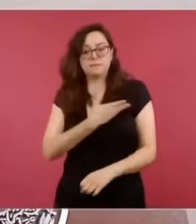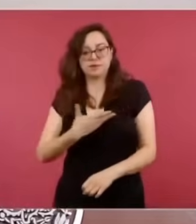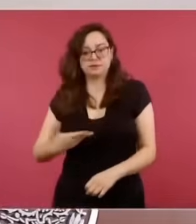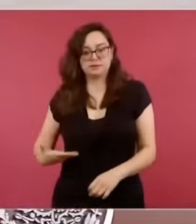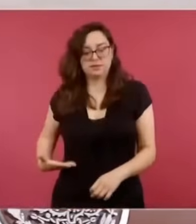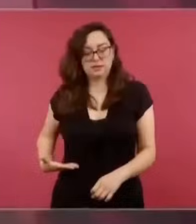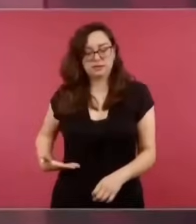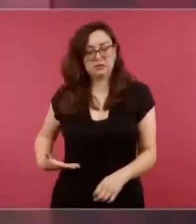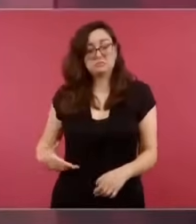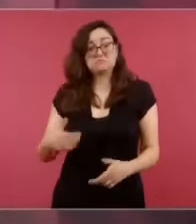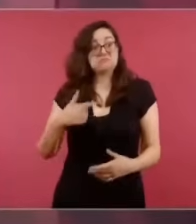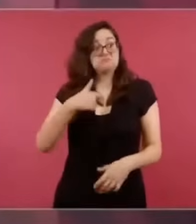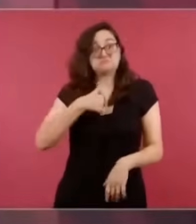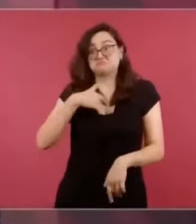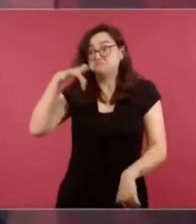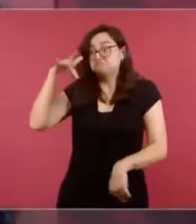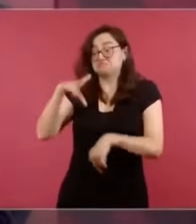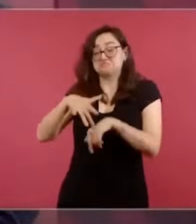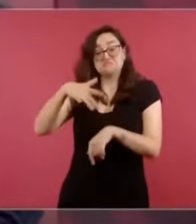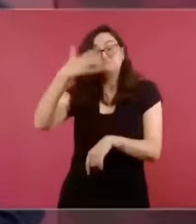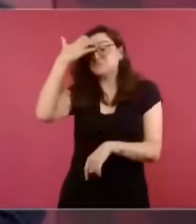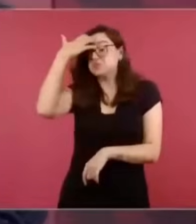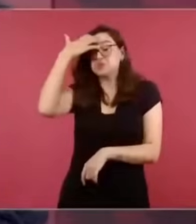Entonces, cuando Fox